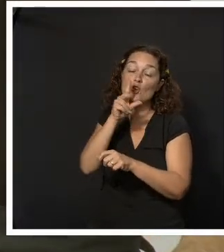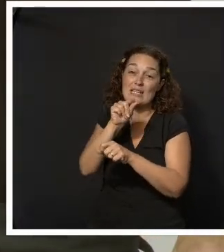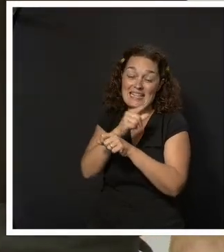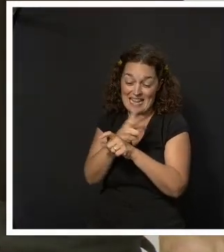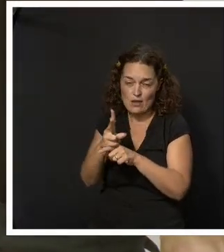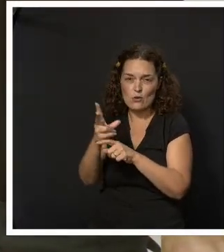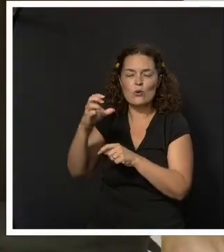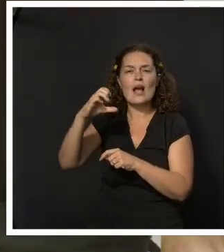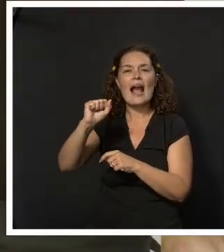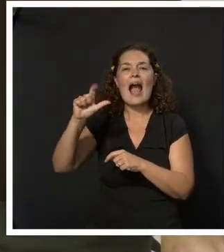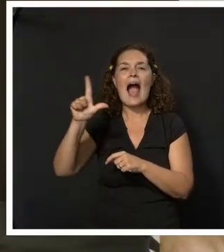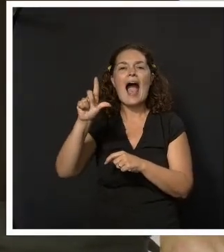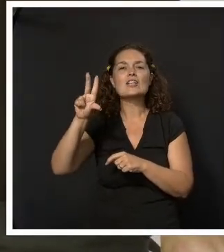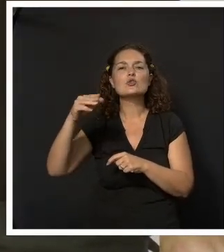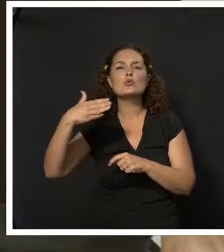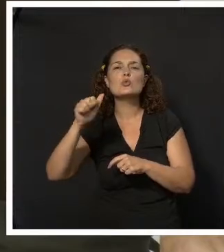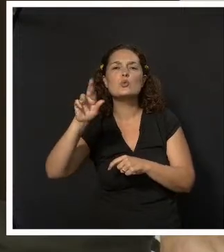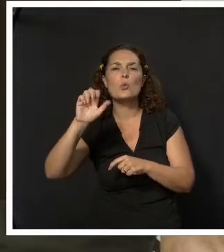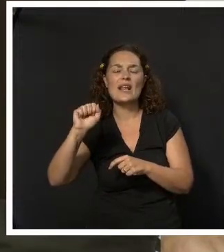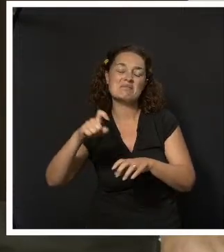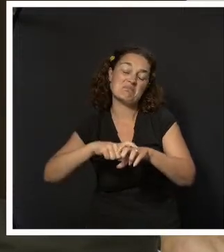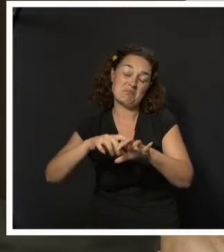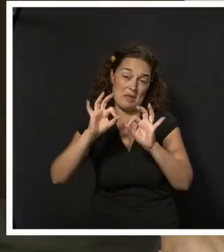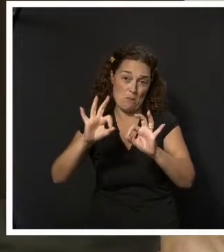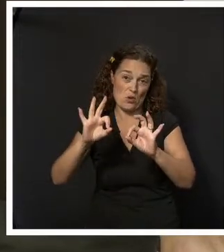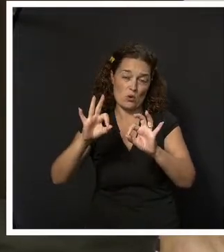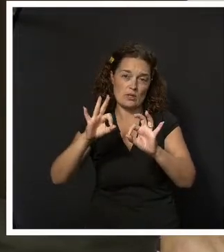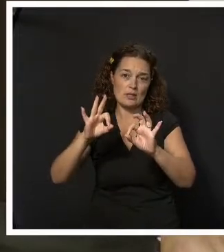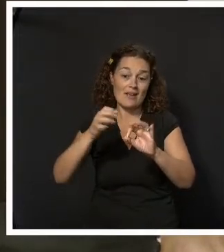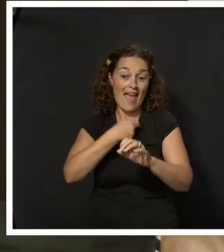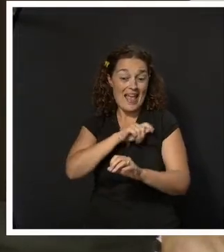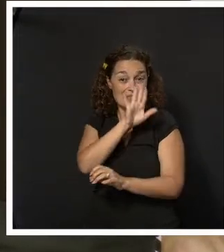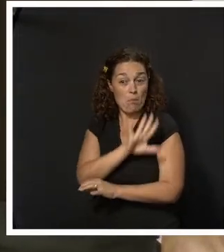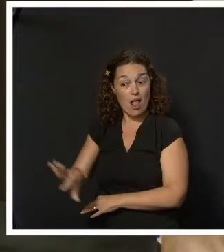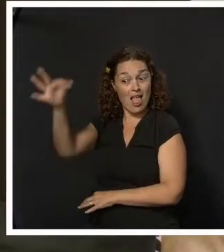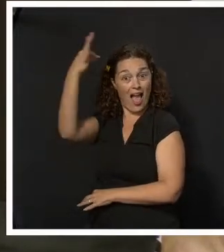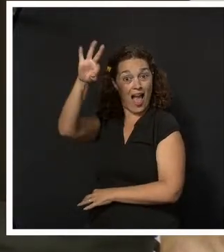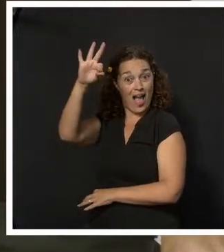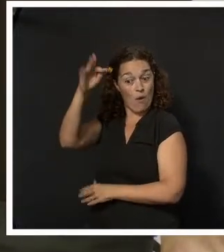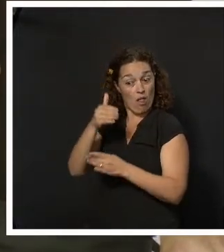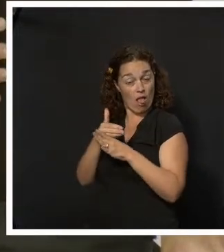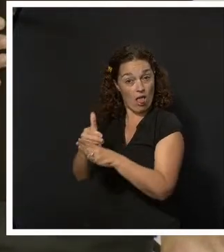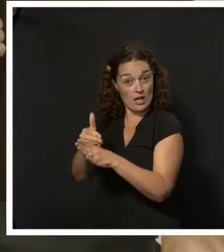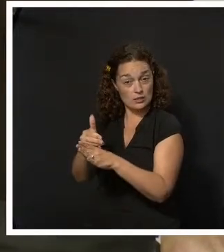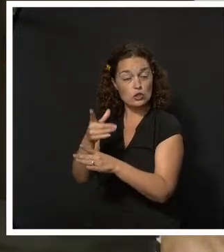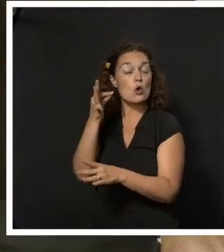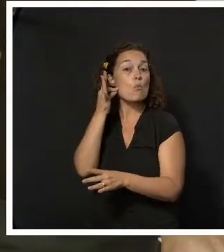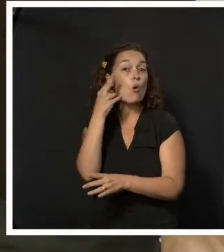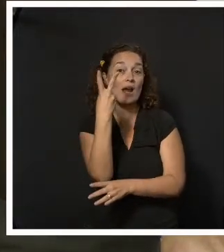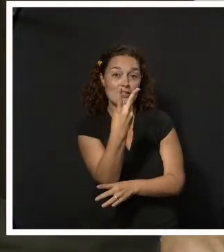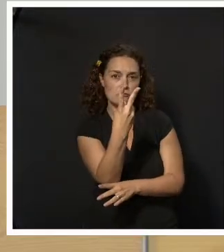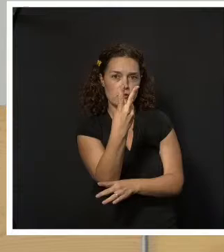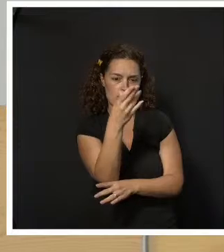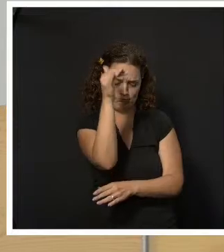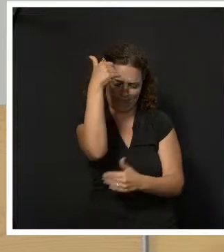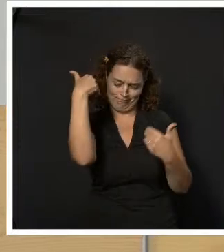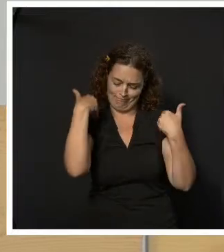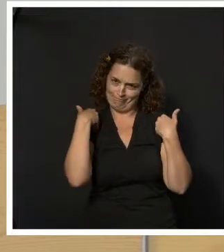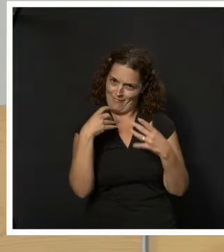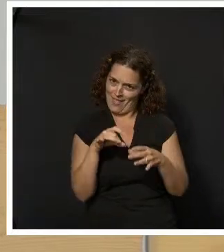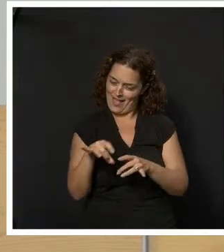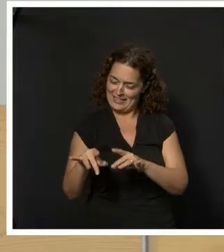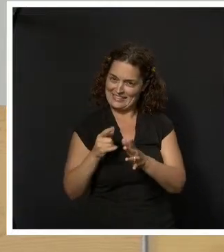cayó porque también en una variedad de que en toda España sí sí sí aterra como